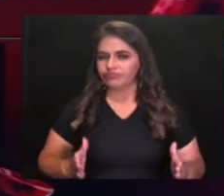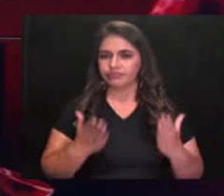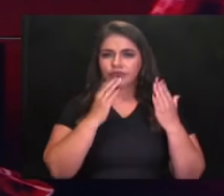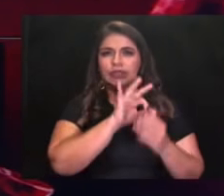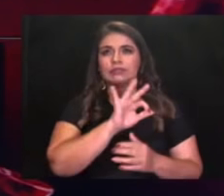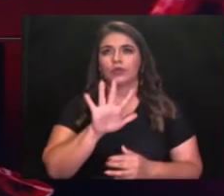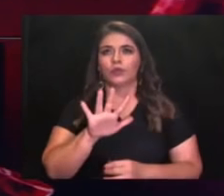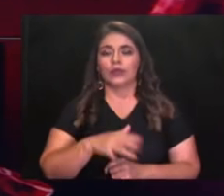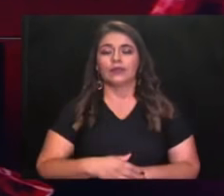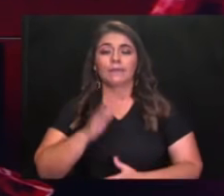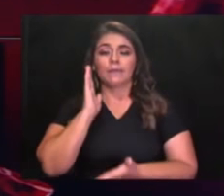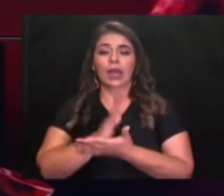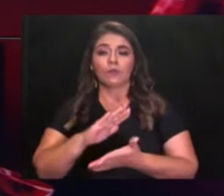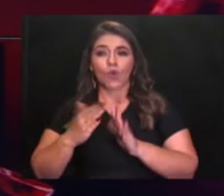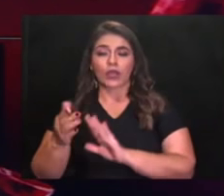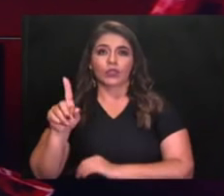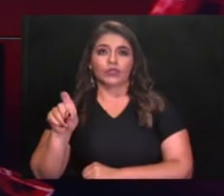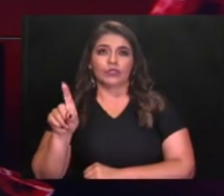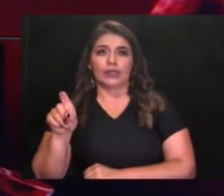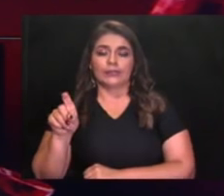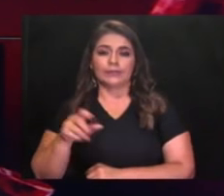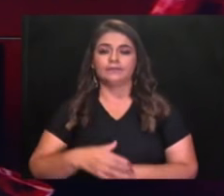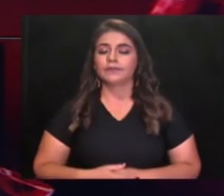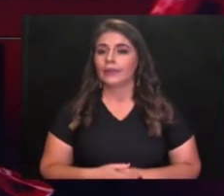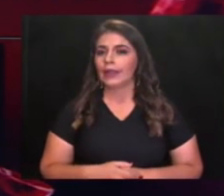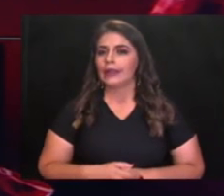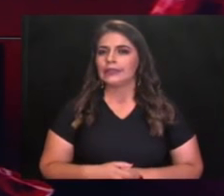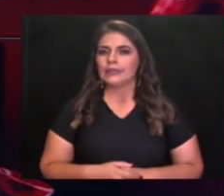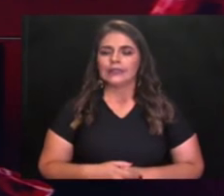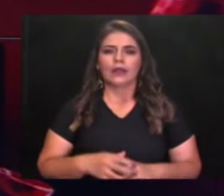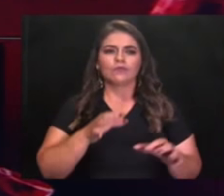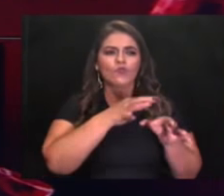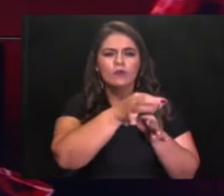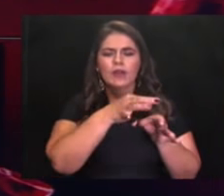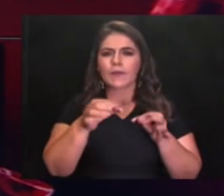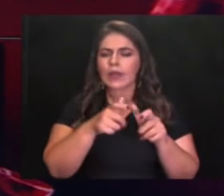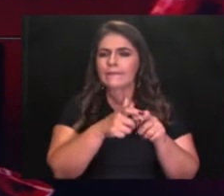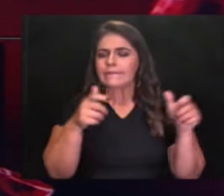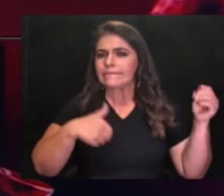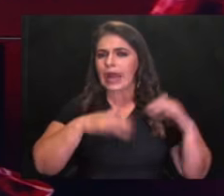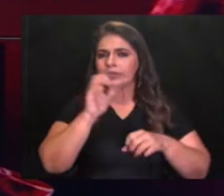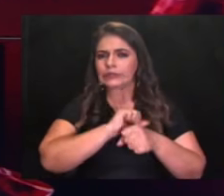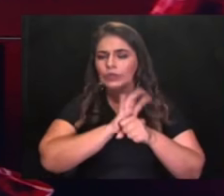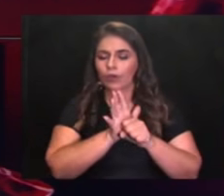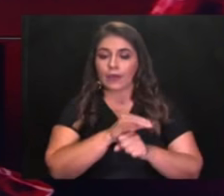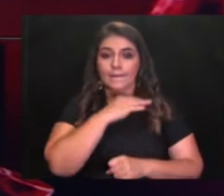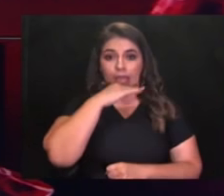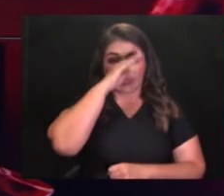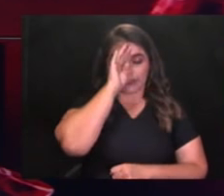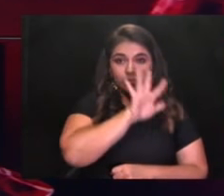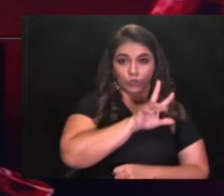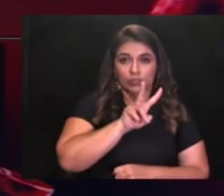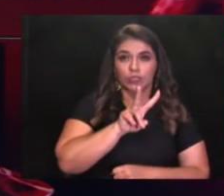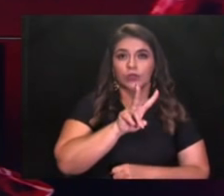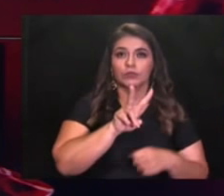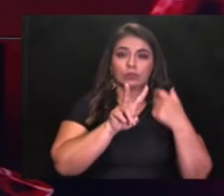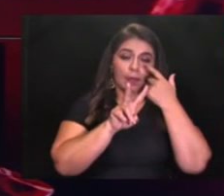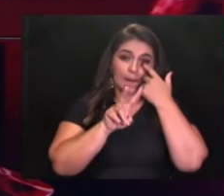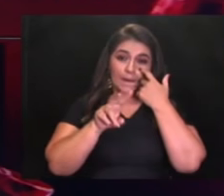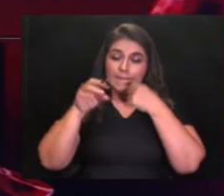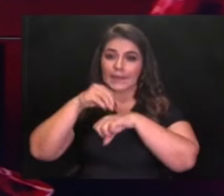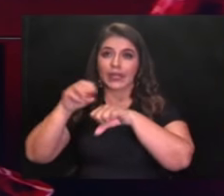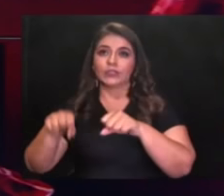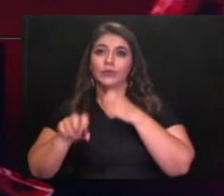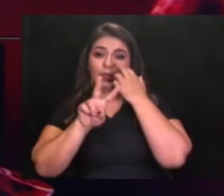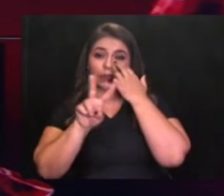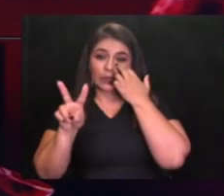fallecidos lamentablemente 6. Los municipios con más de casos activos son Medellín con 52, le sigue el municipio de Bello